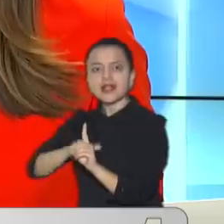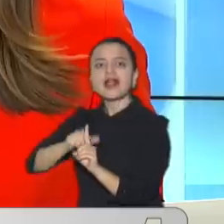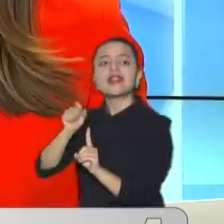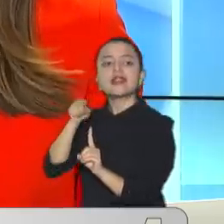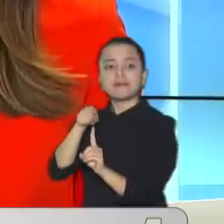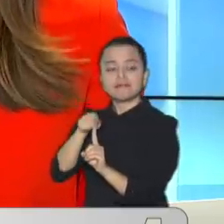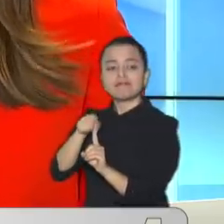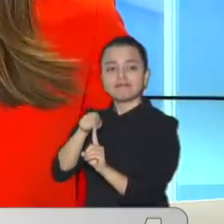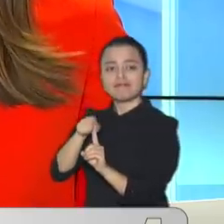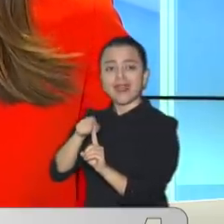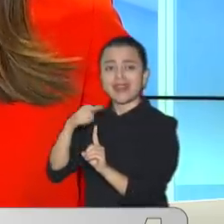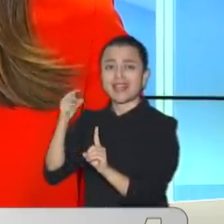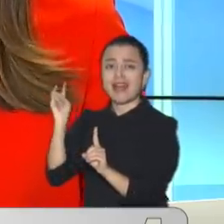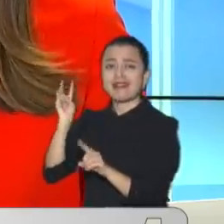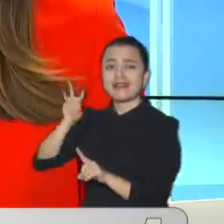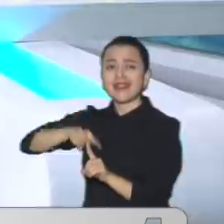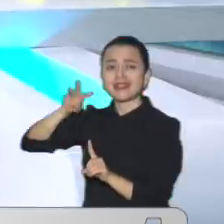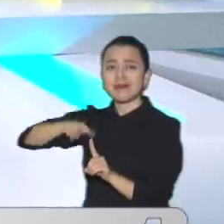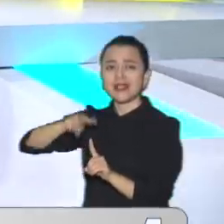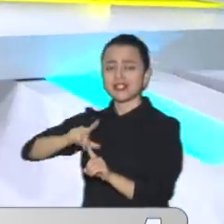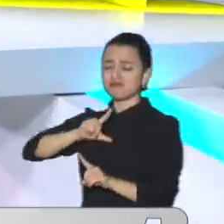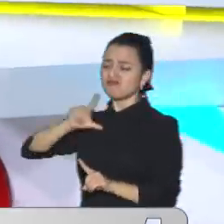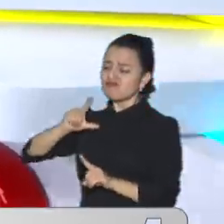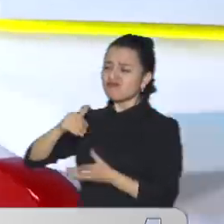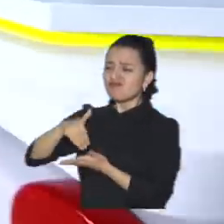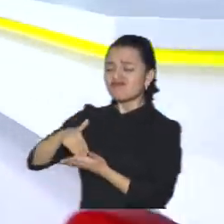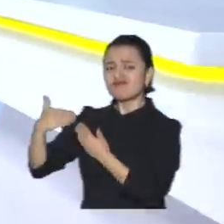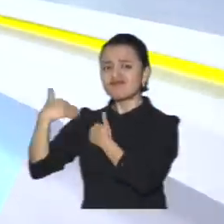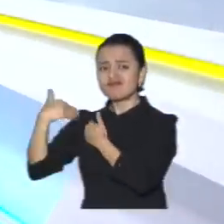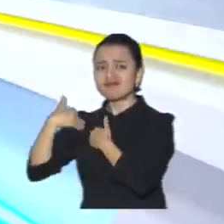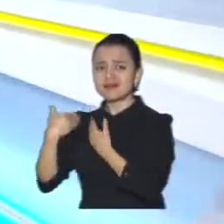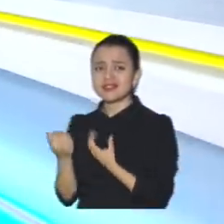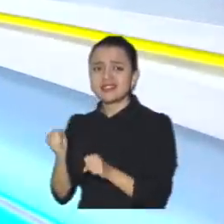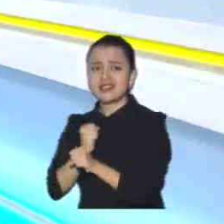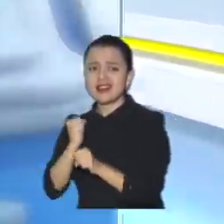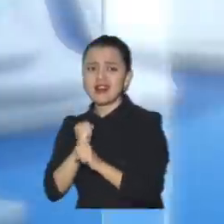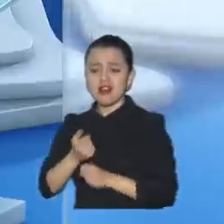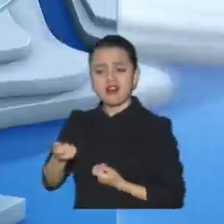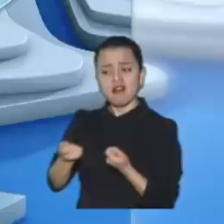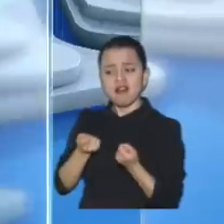10 meses ha liderado esta unidad. Luisa Fernández nos tiene la historia. Luisa, buenos días.